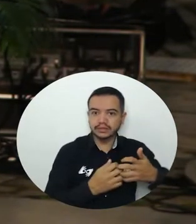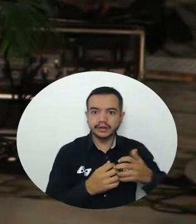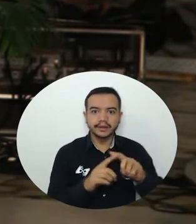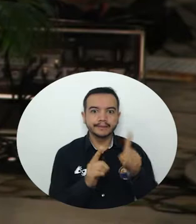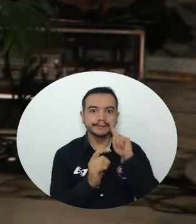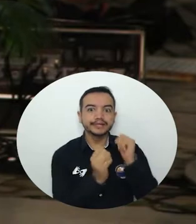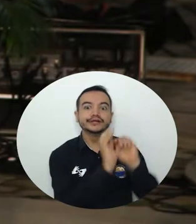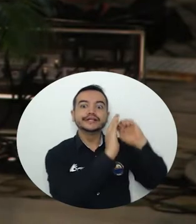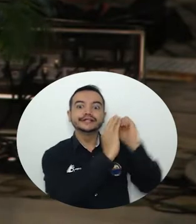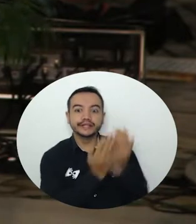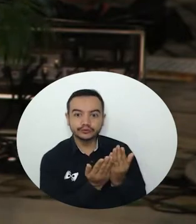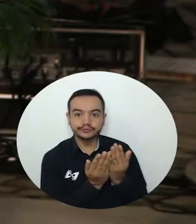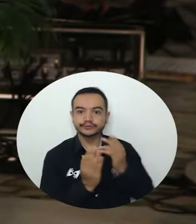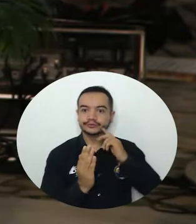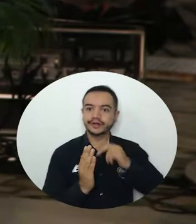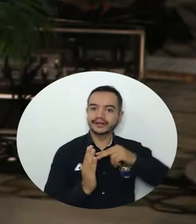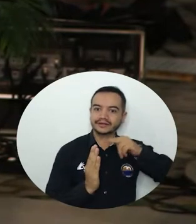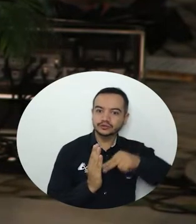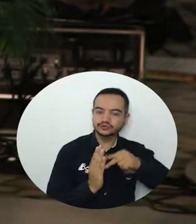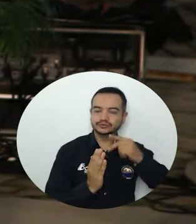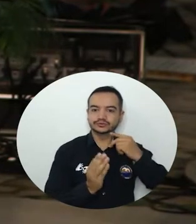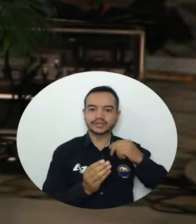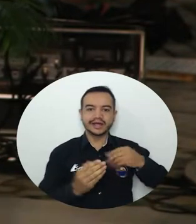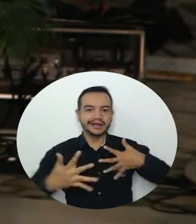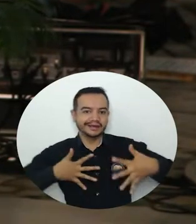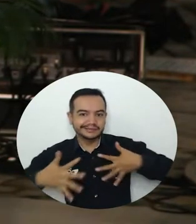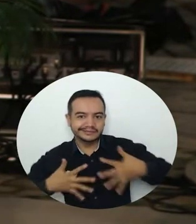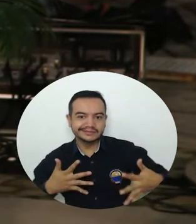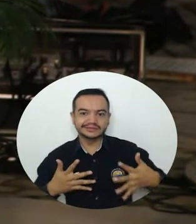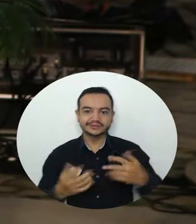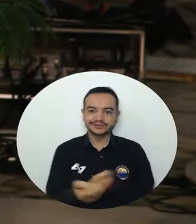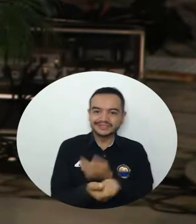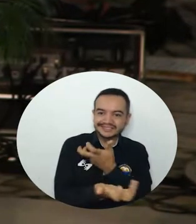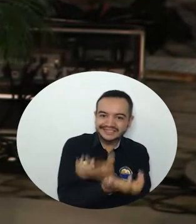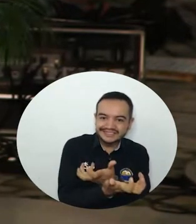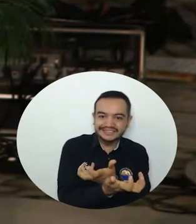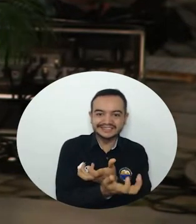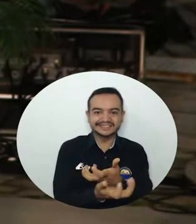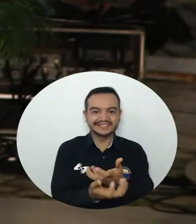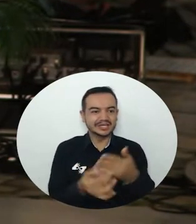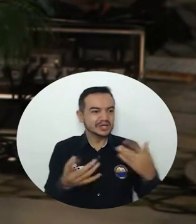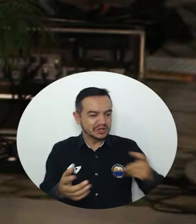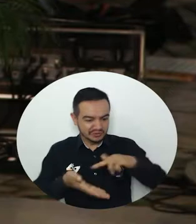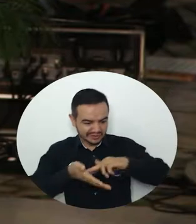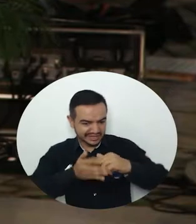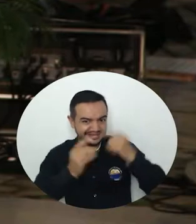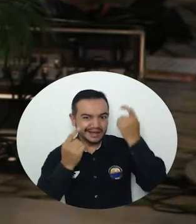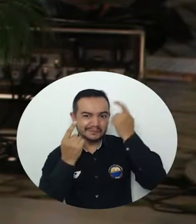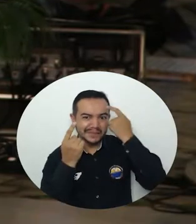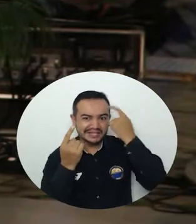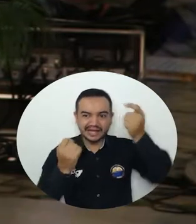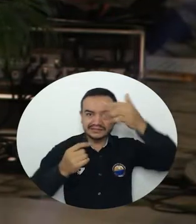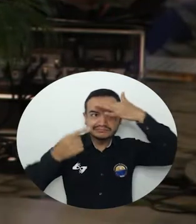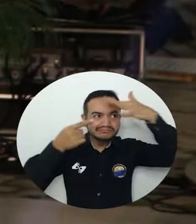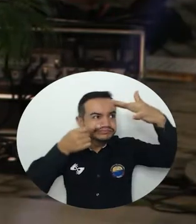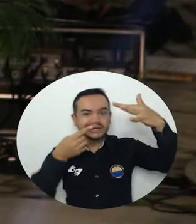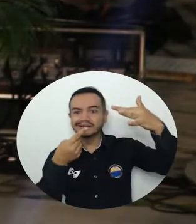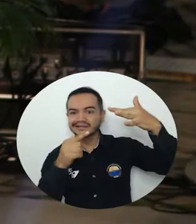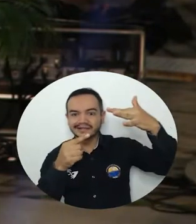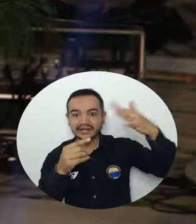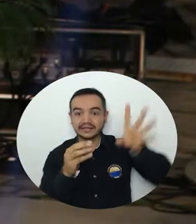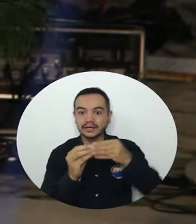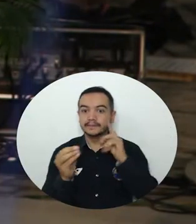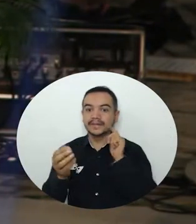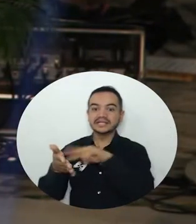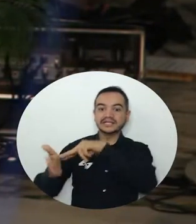literatura, de arte, de teatro, de ciencias, de la confluencia de disciplinas, de lo que significa el pensamiento, de filosofía, de